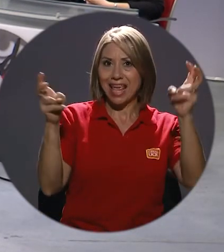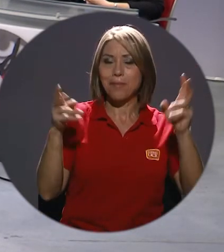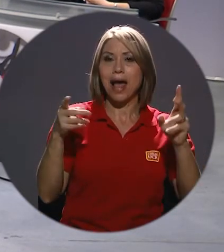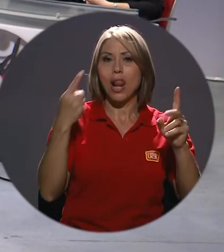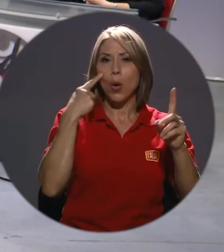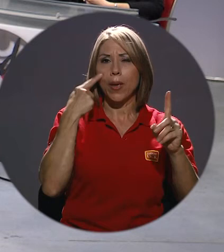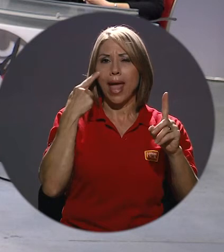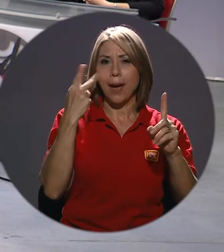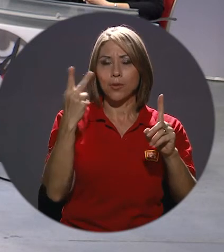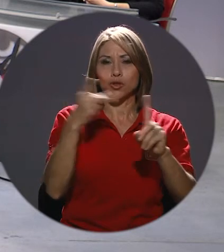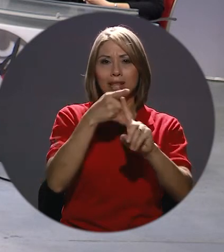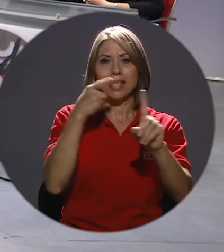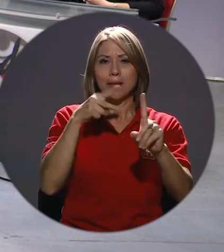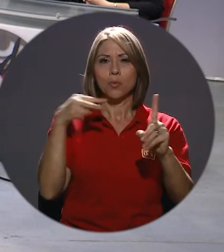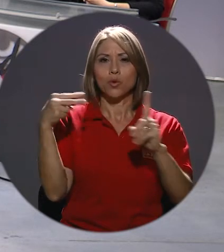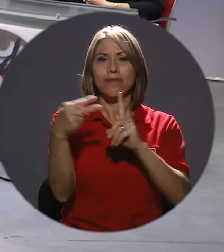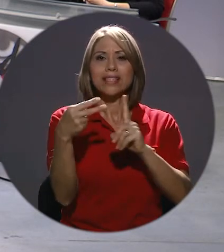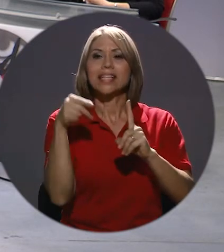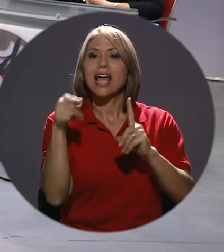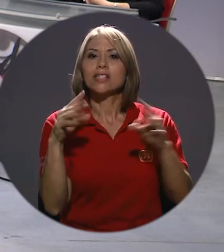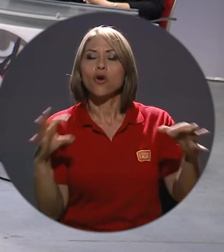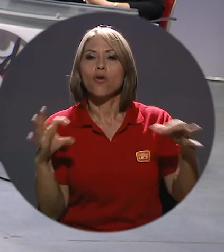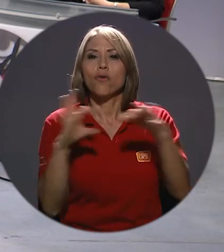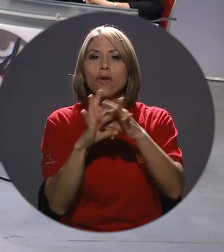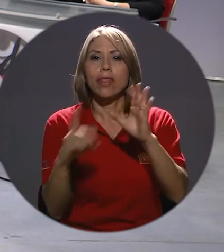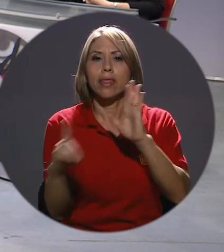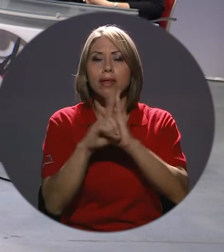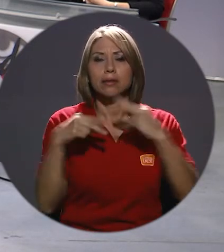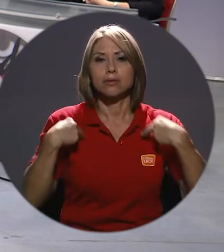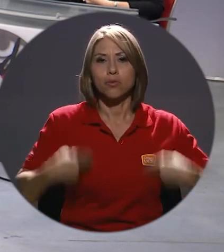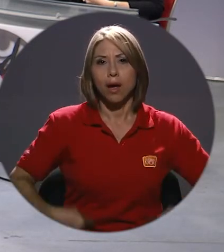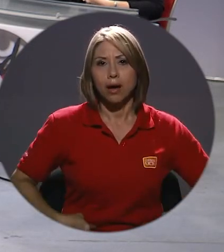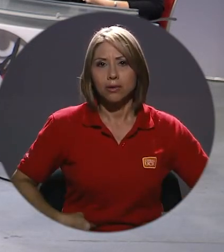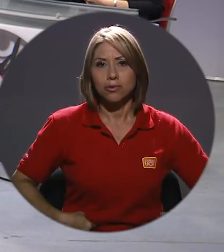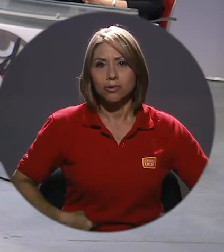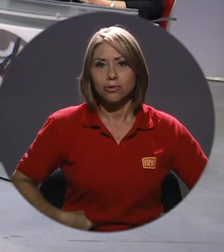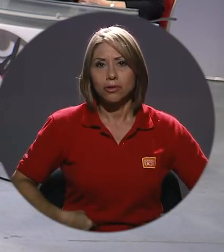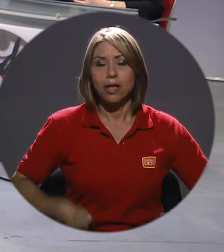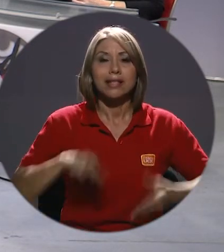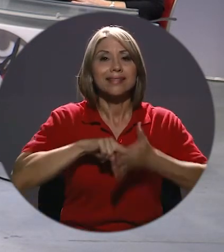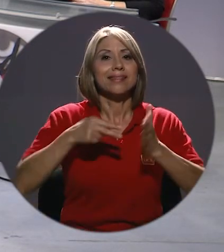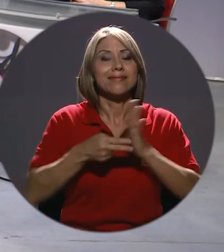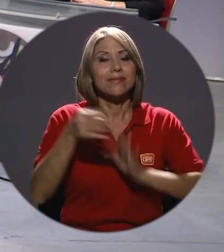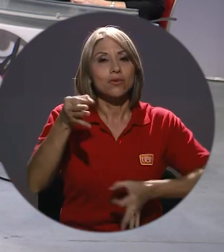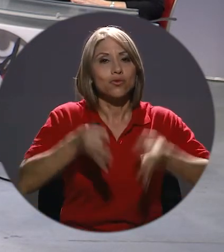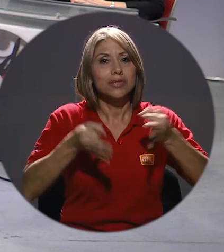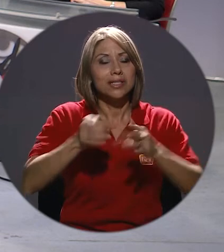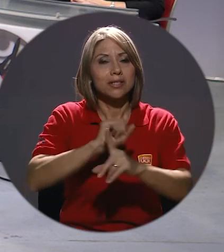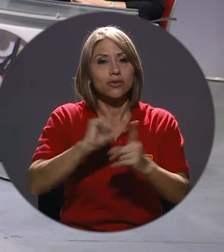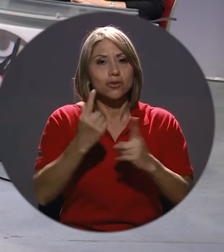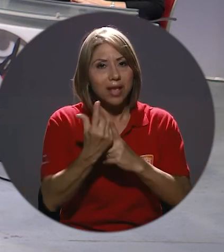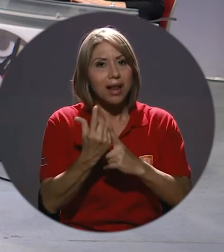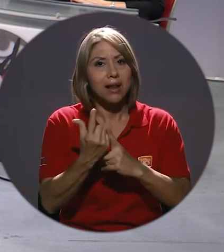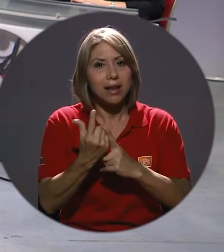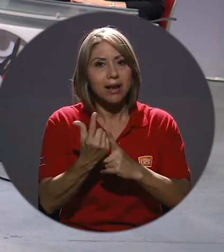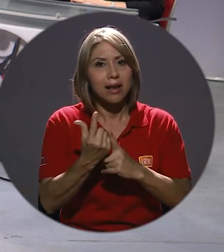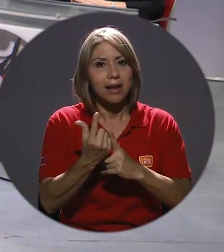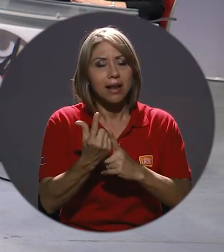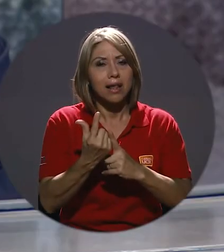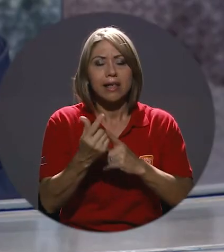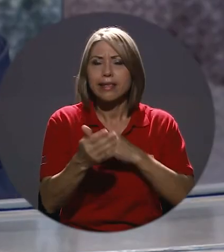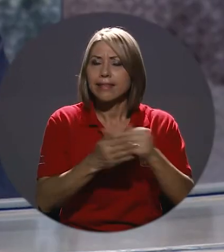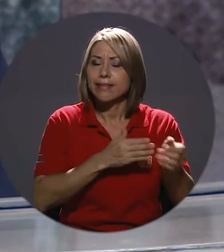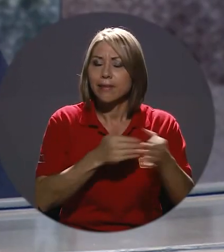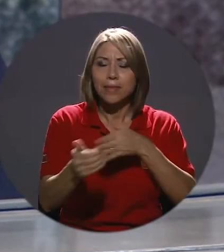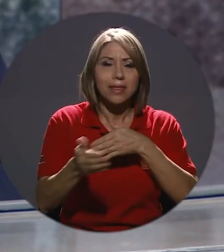tema desde el punto de vista que es un asunto de los derechos humanos, es un asunto de justicia social. Claro. y